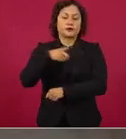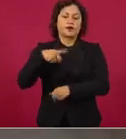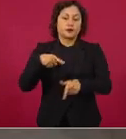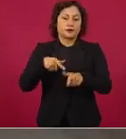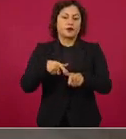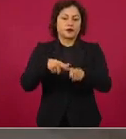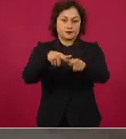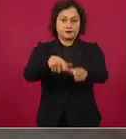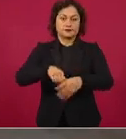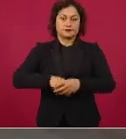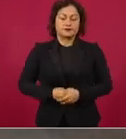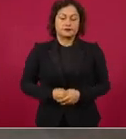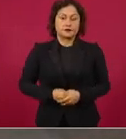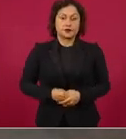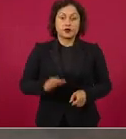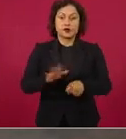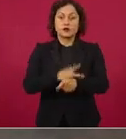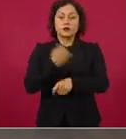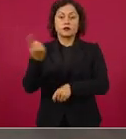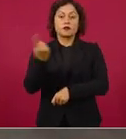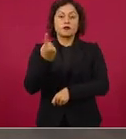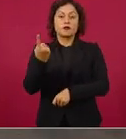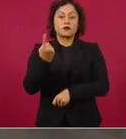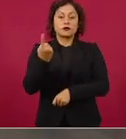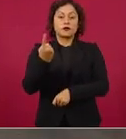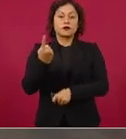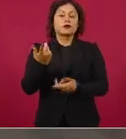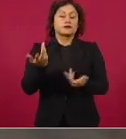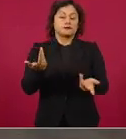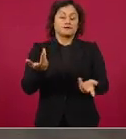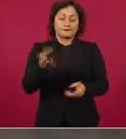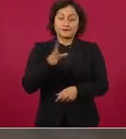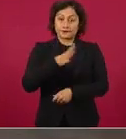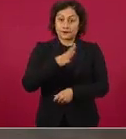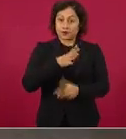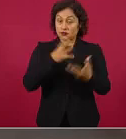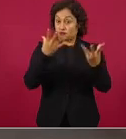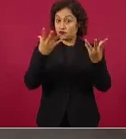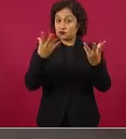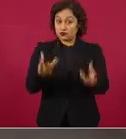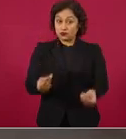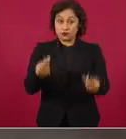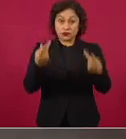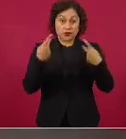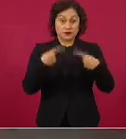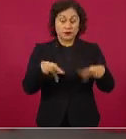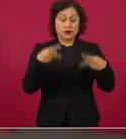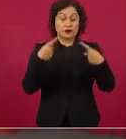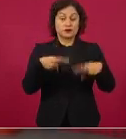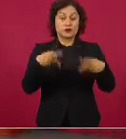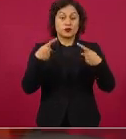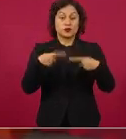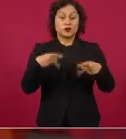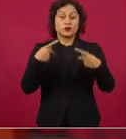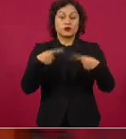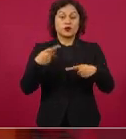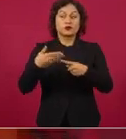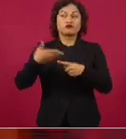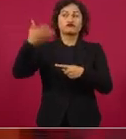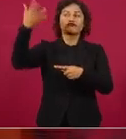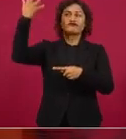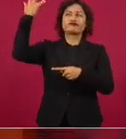porque hay mucha gente que viene de tiempo